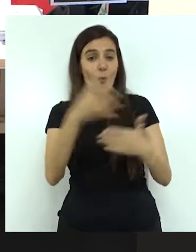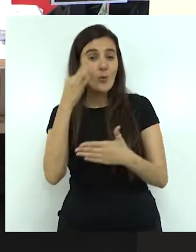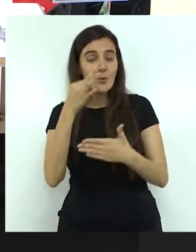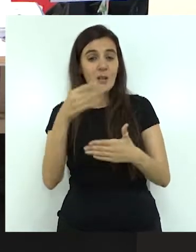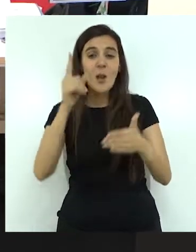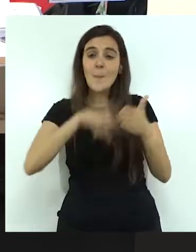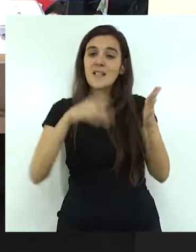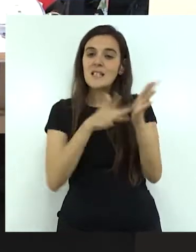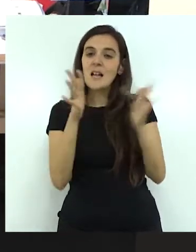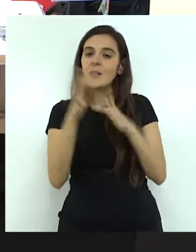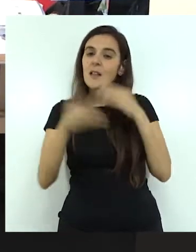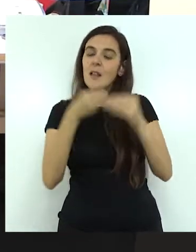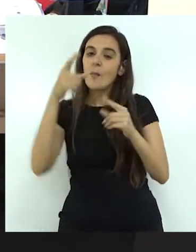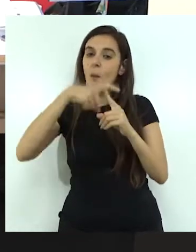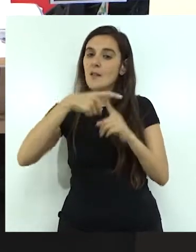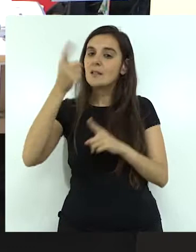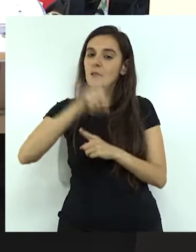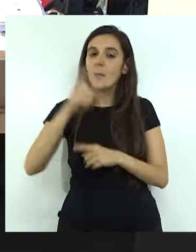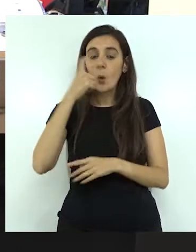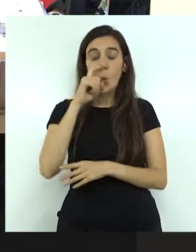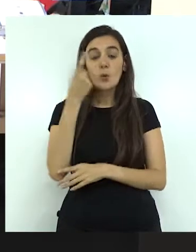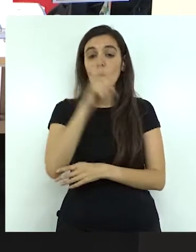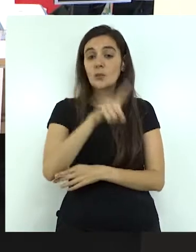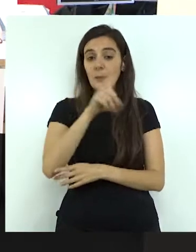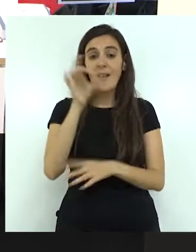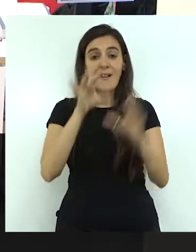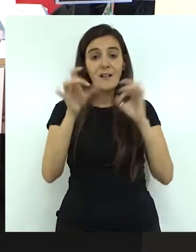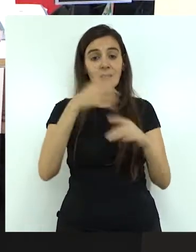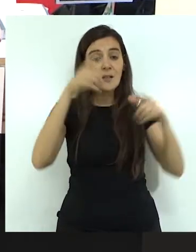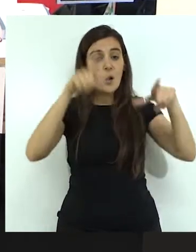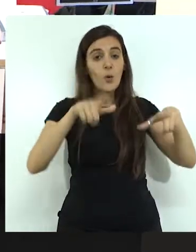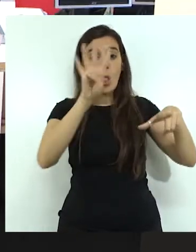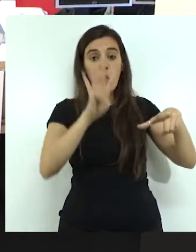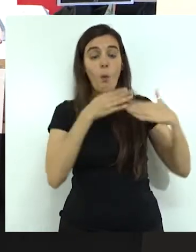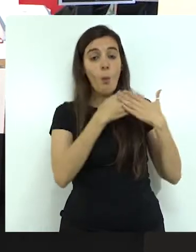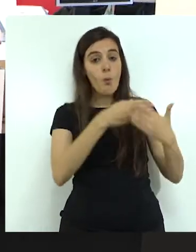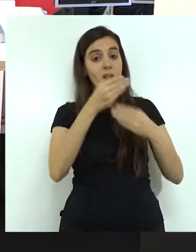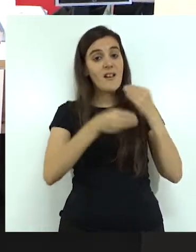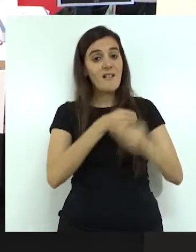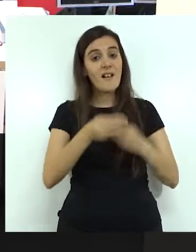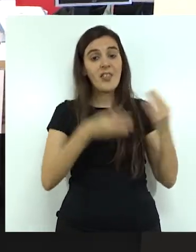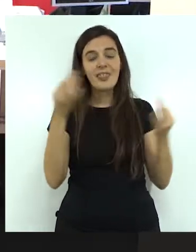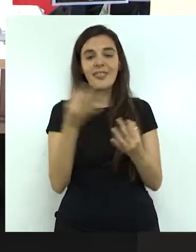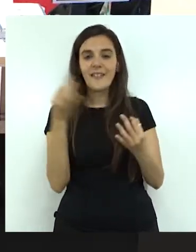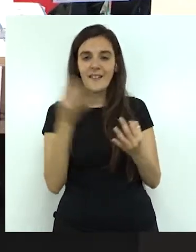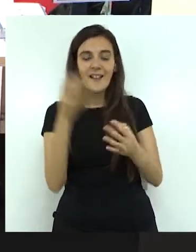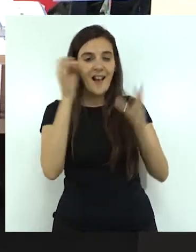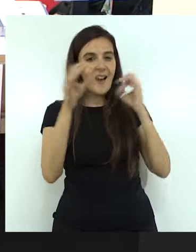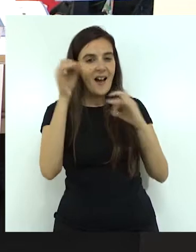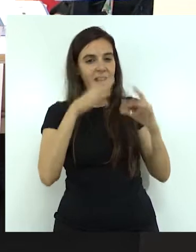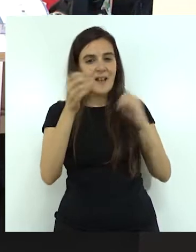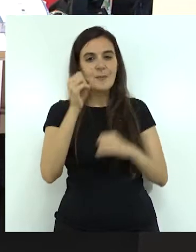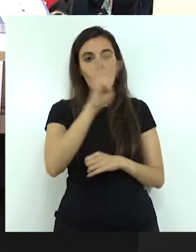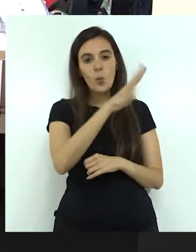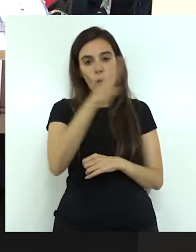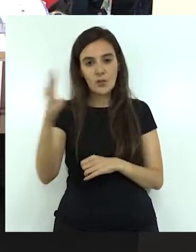el mes de mayo y el mes de junio también tenemos cuatro voluntarias que van a van a hacer la actividad durante cuatro semanas porque